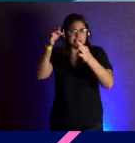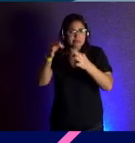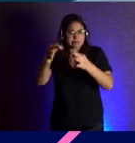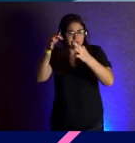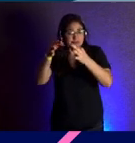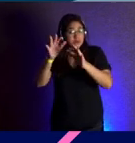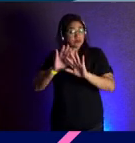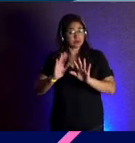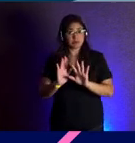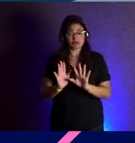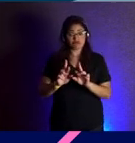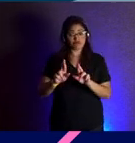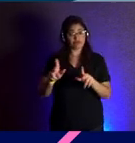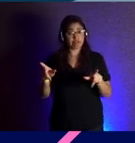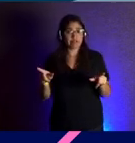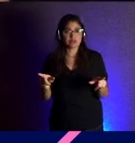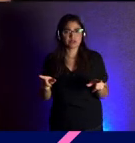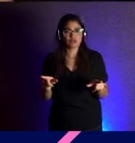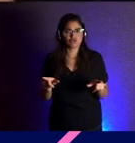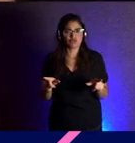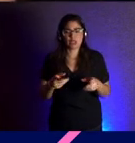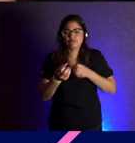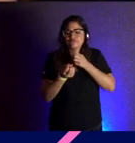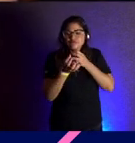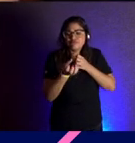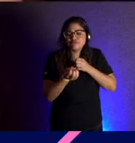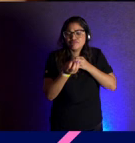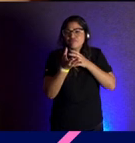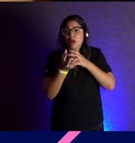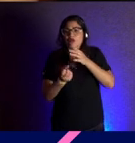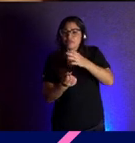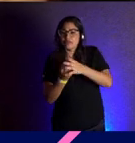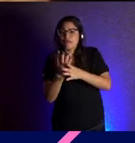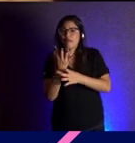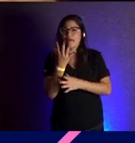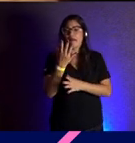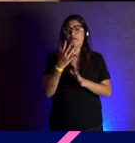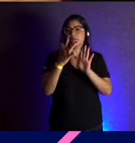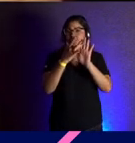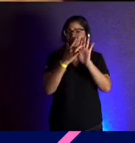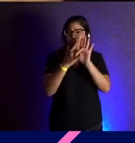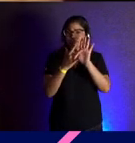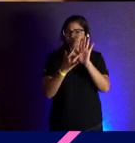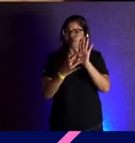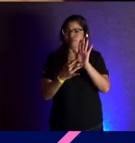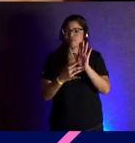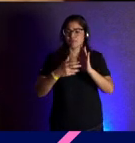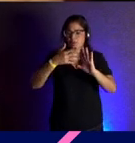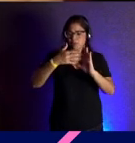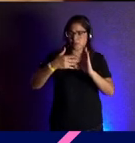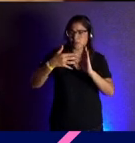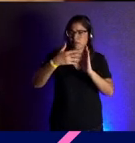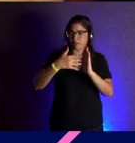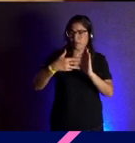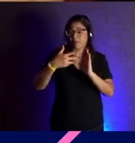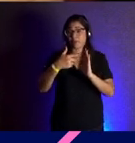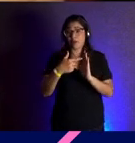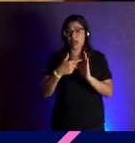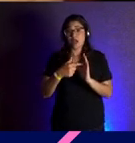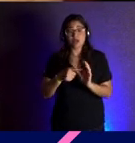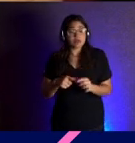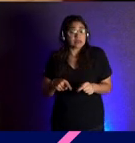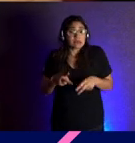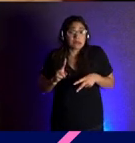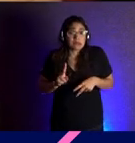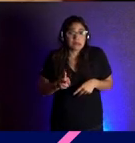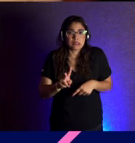por un algoritmo, un sensor satelital, hay un humano siempre detrás de eso. Y por ende hay prejuicios, hay muestras que no